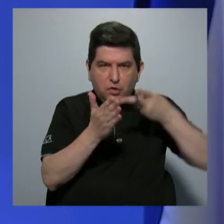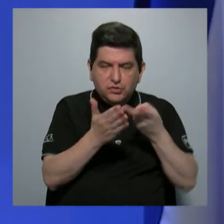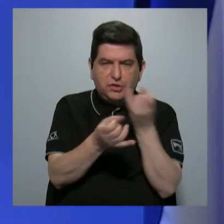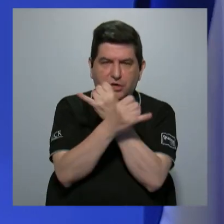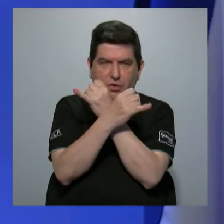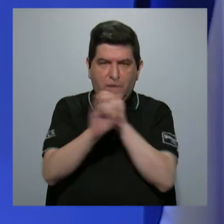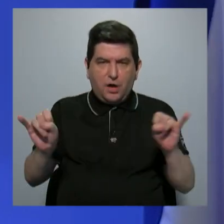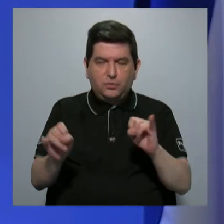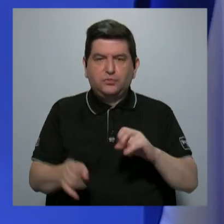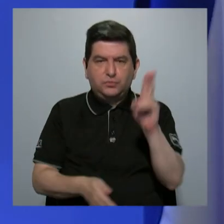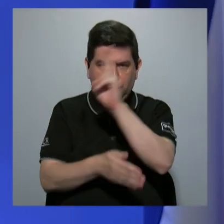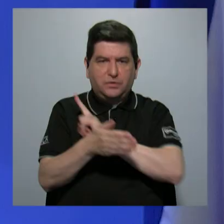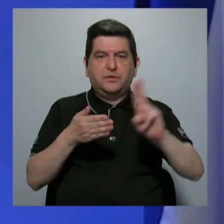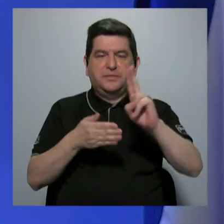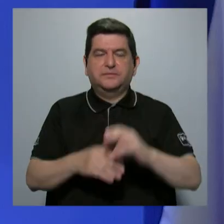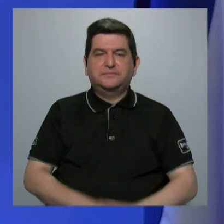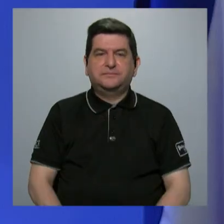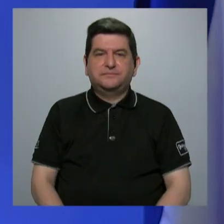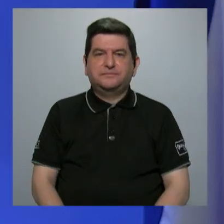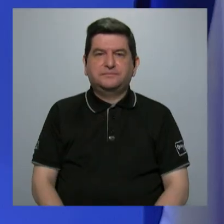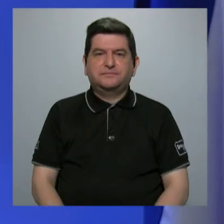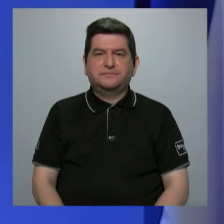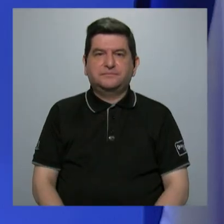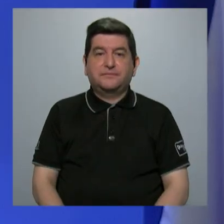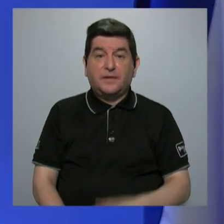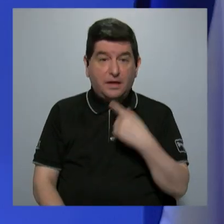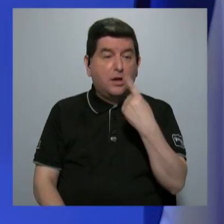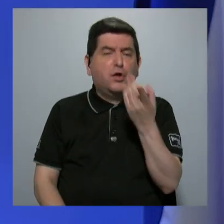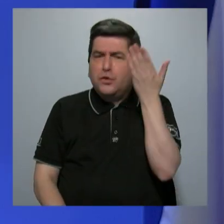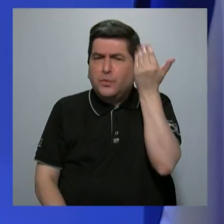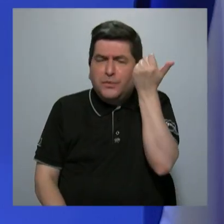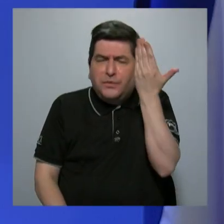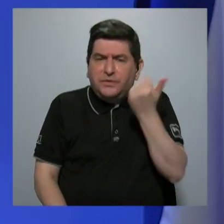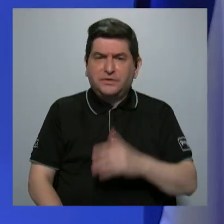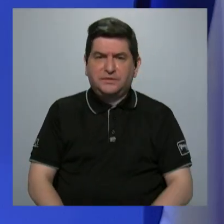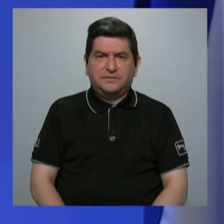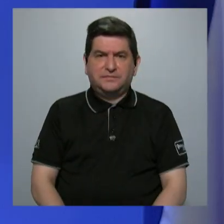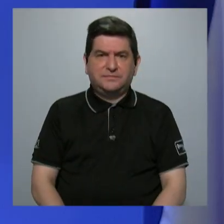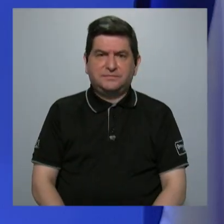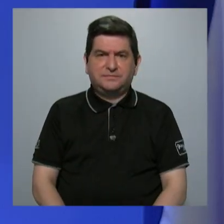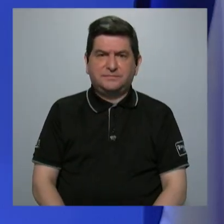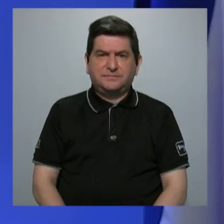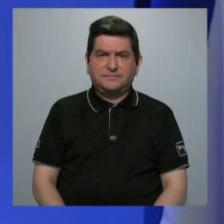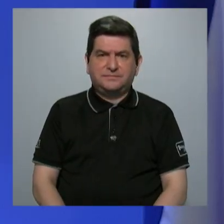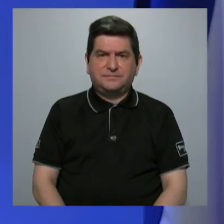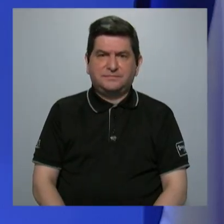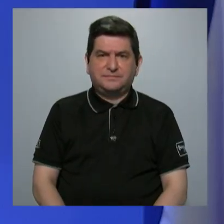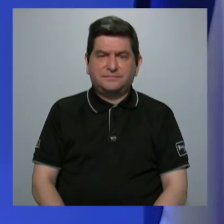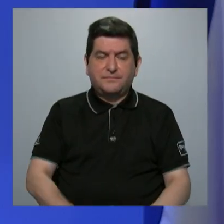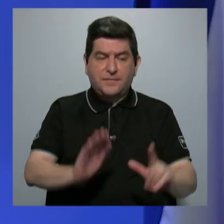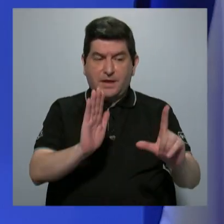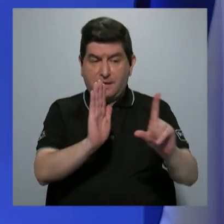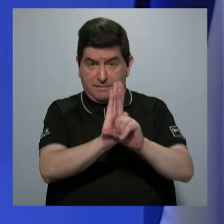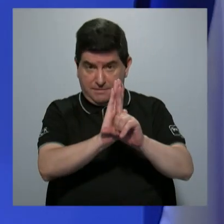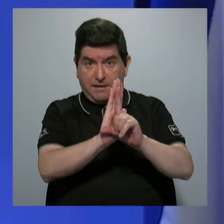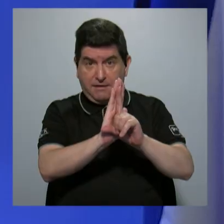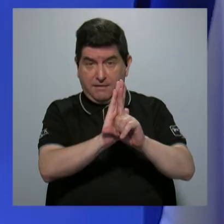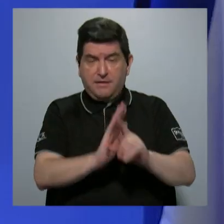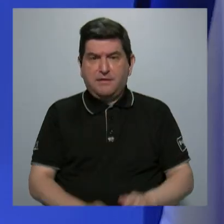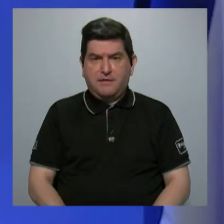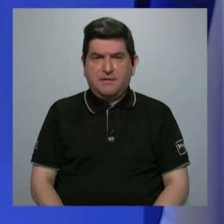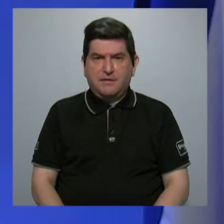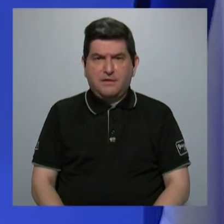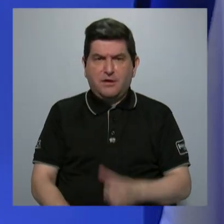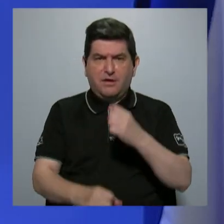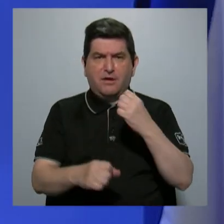autonomía universitaria, ¿no? Y creo que, y digo esto porque las leyes, tanto la ley